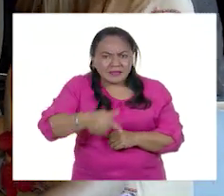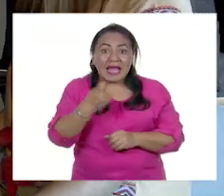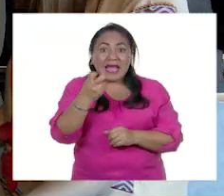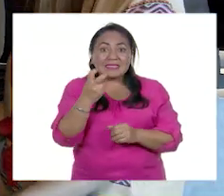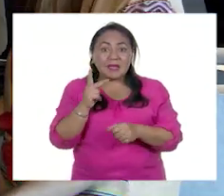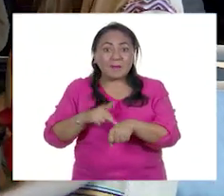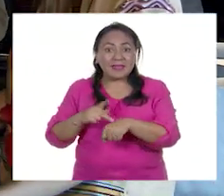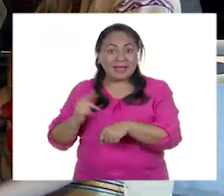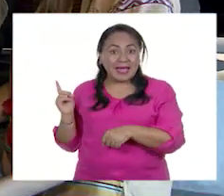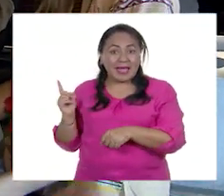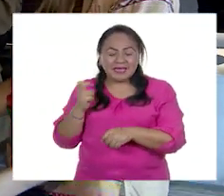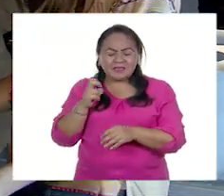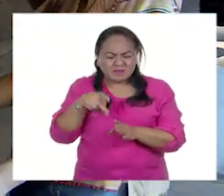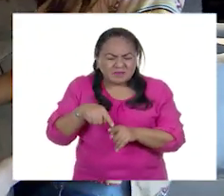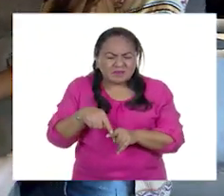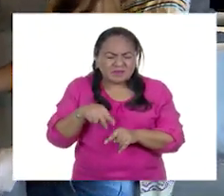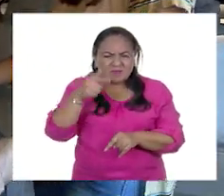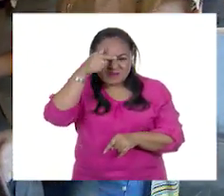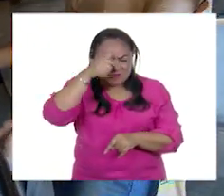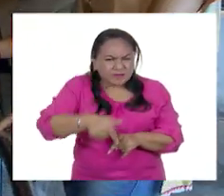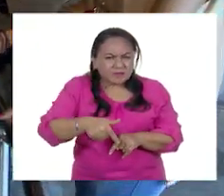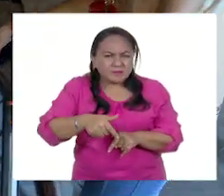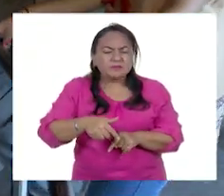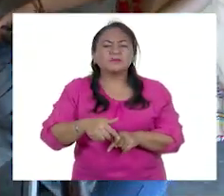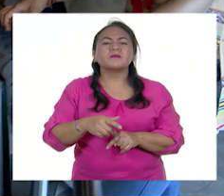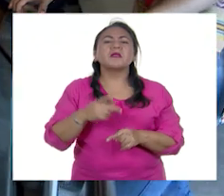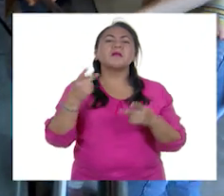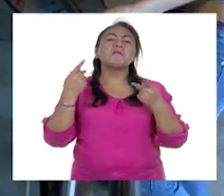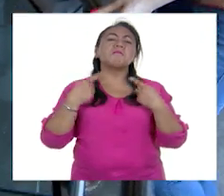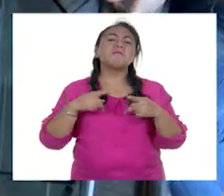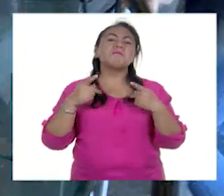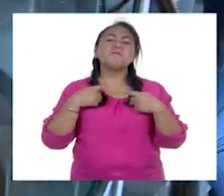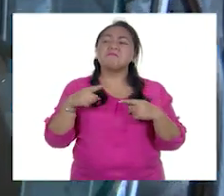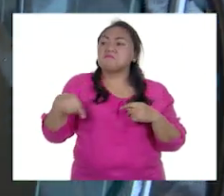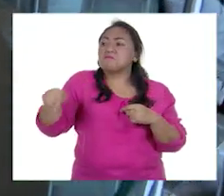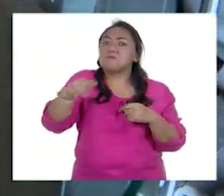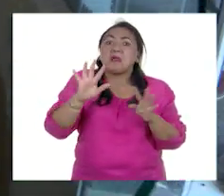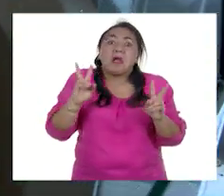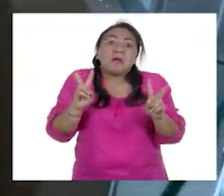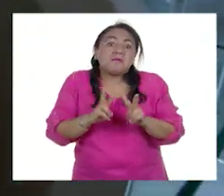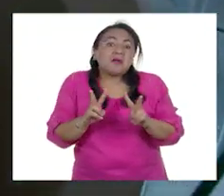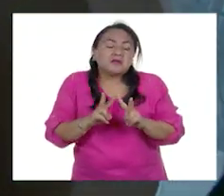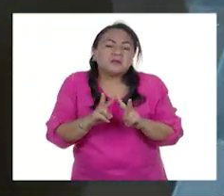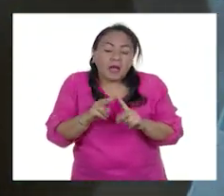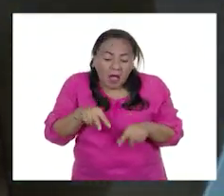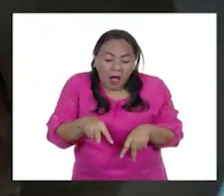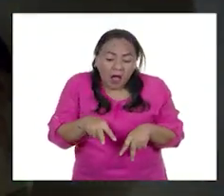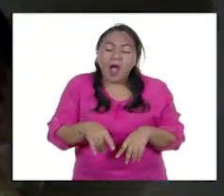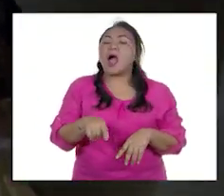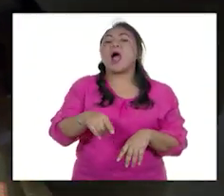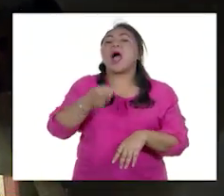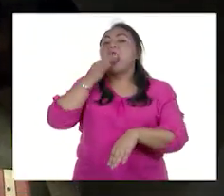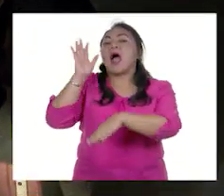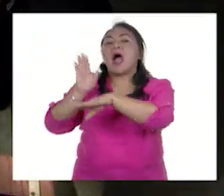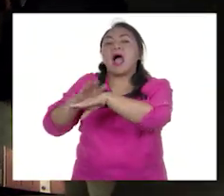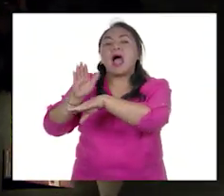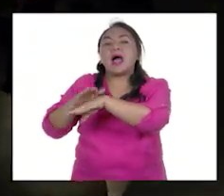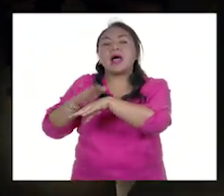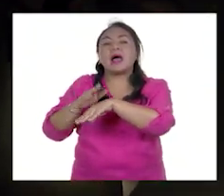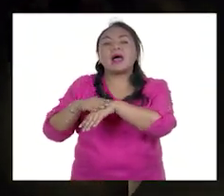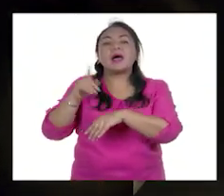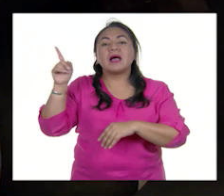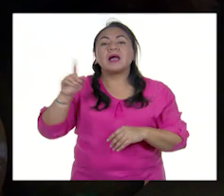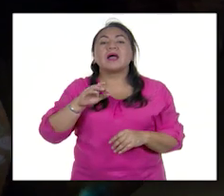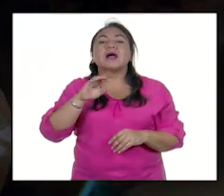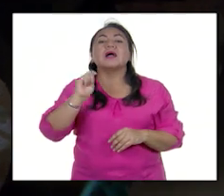escultura. Entonces una persona, alguna vecina seguramente, dio aviso al Instituto Nacional de Antropología e